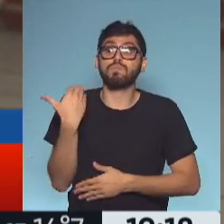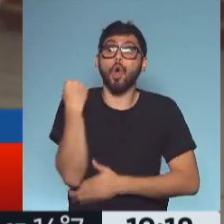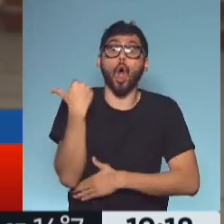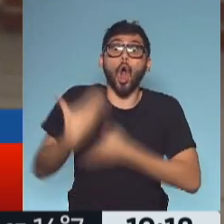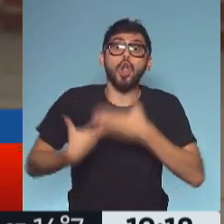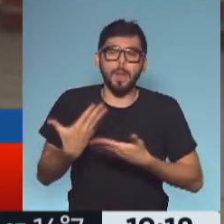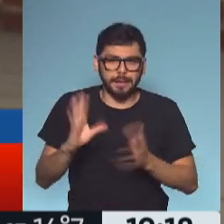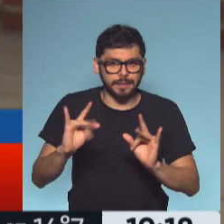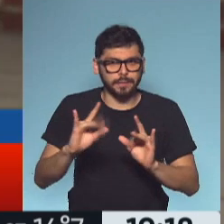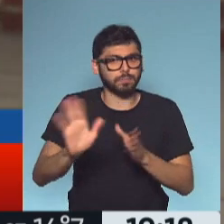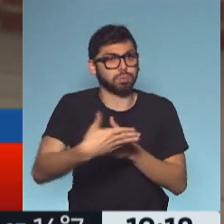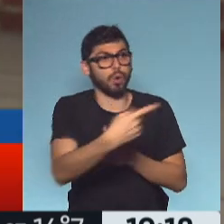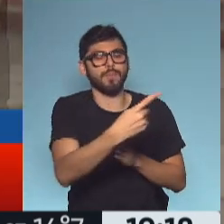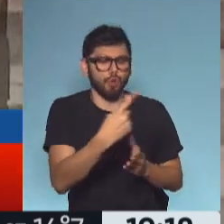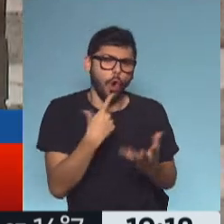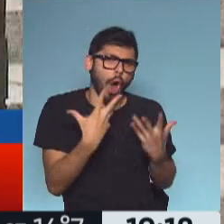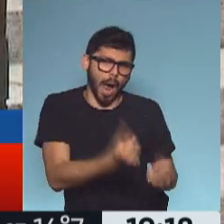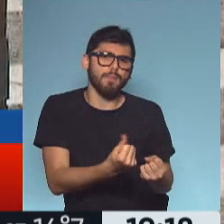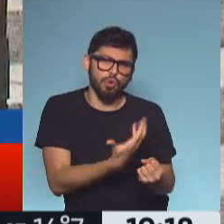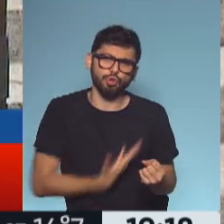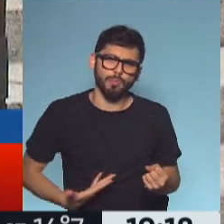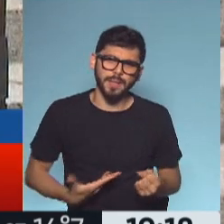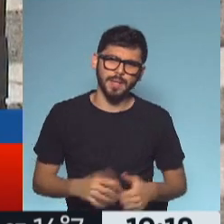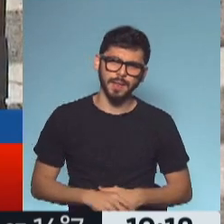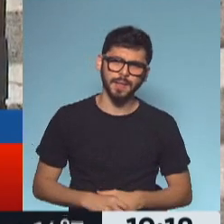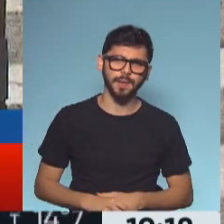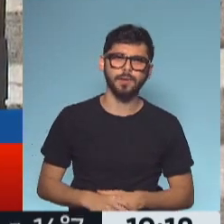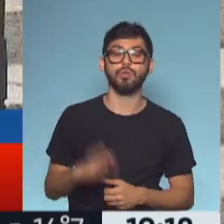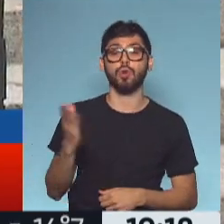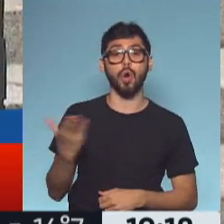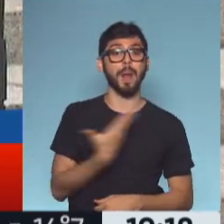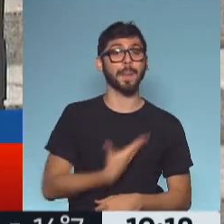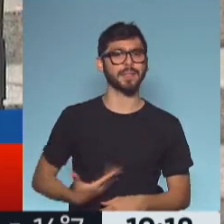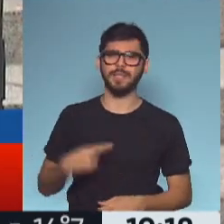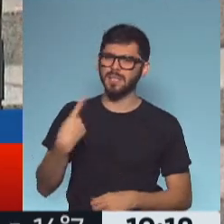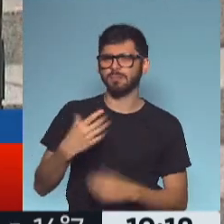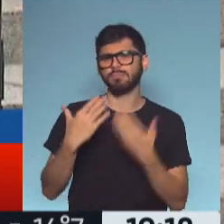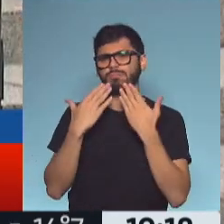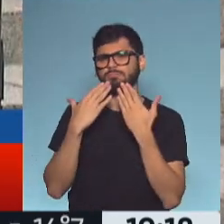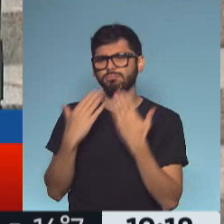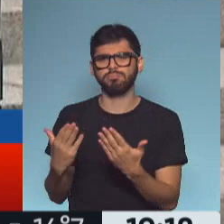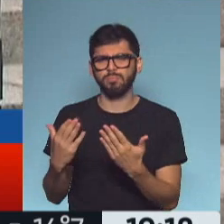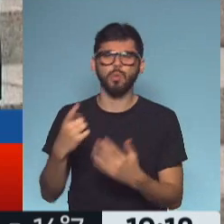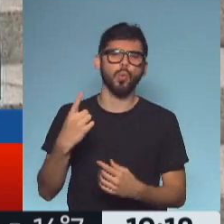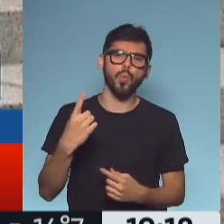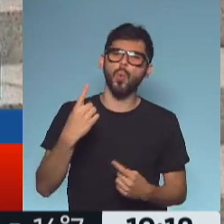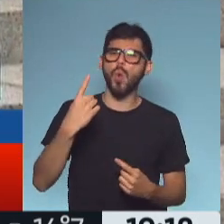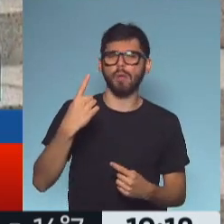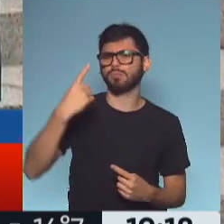apoyamos, querido presidente Fernández. Yo le agradezco siempre al presidente el apoyo que nos ha dado una y otra